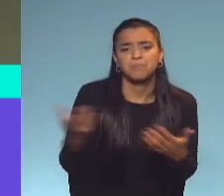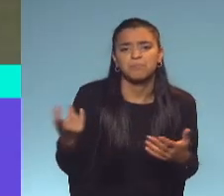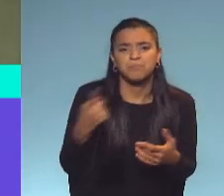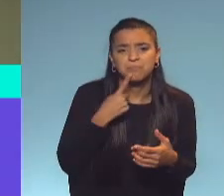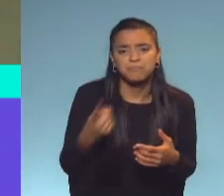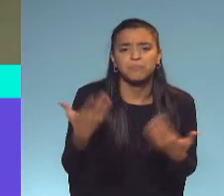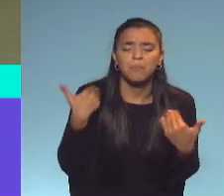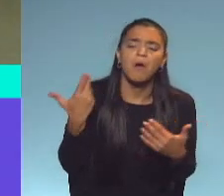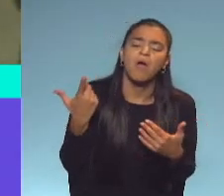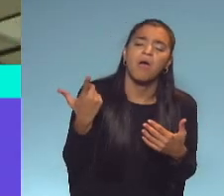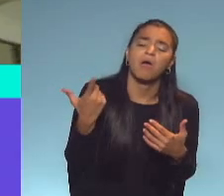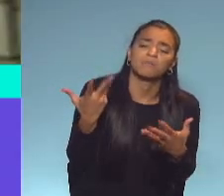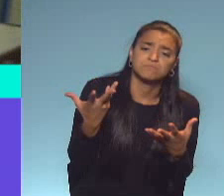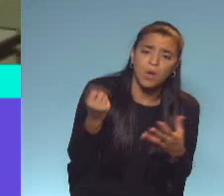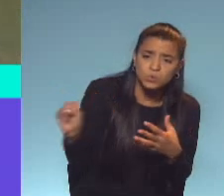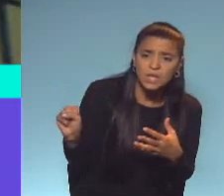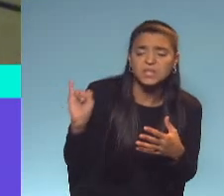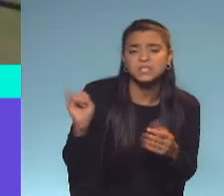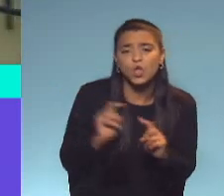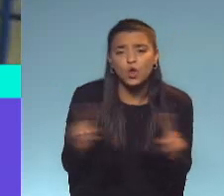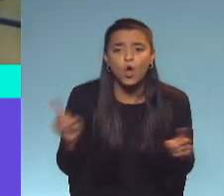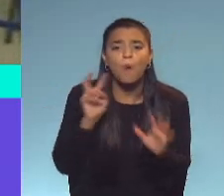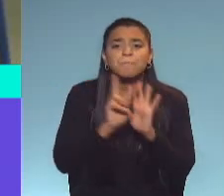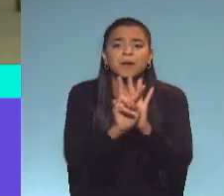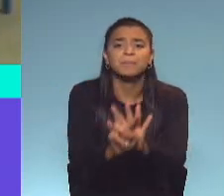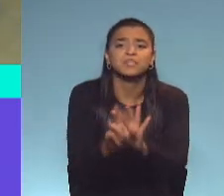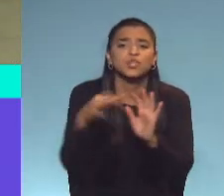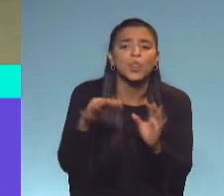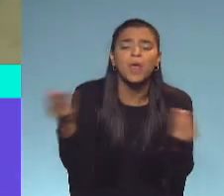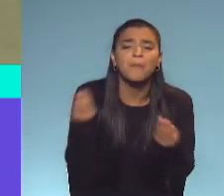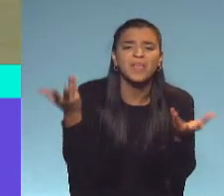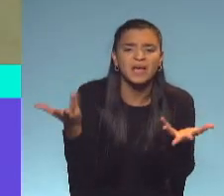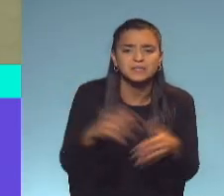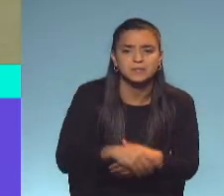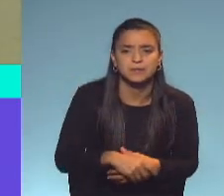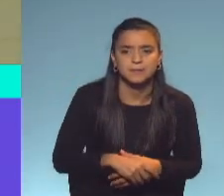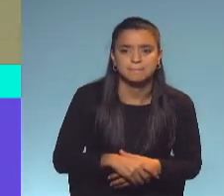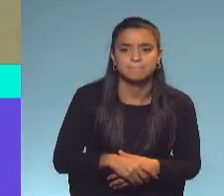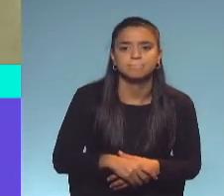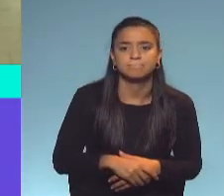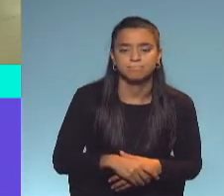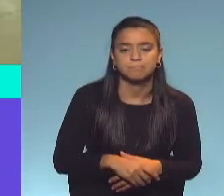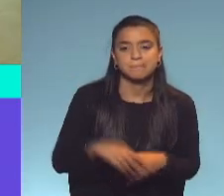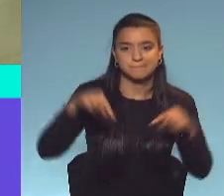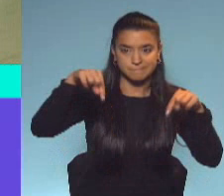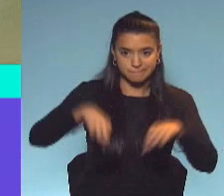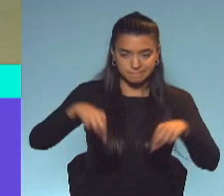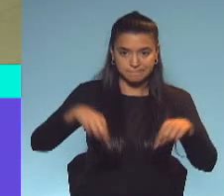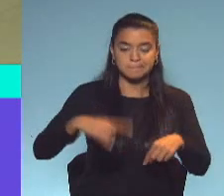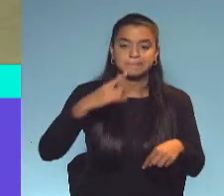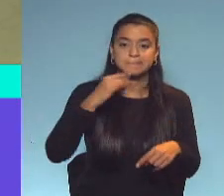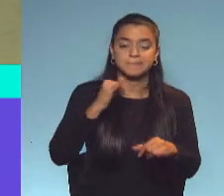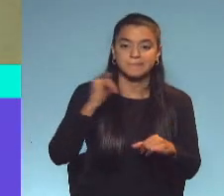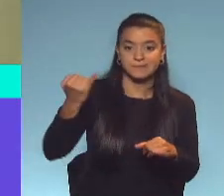a correr el ausente? ¿Tienen que presentar algún permiso? ¿Qué deben hacer? Bueno, en el día de hoy nos avisaron